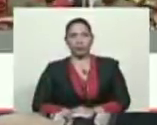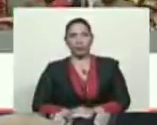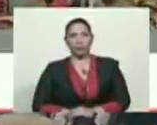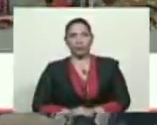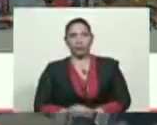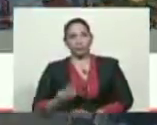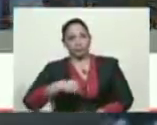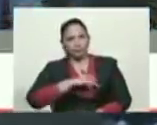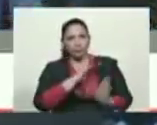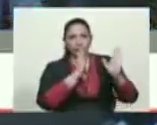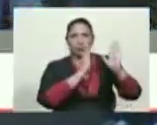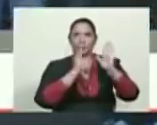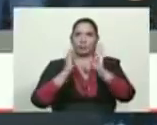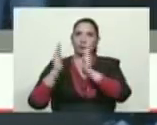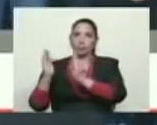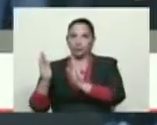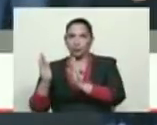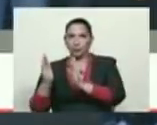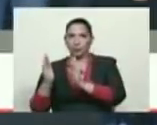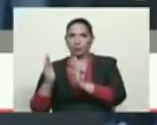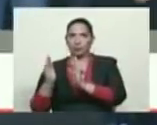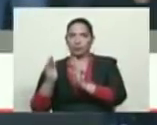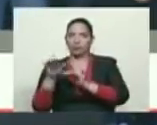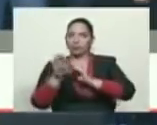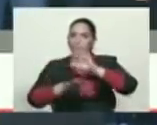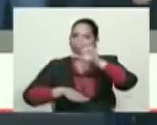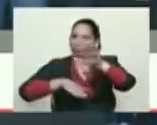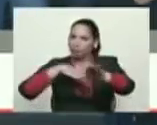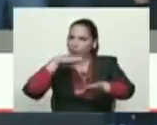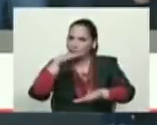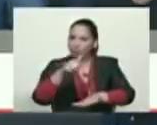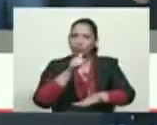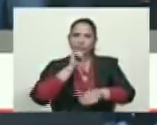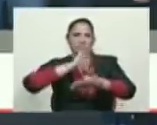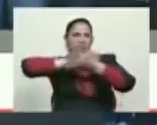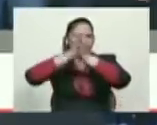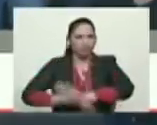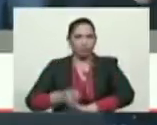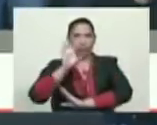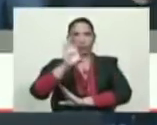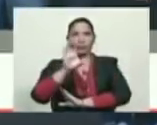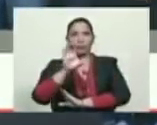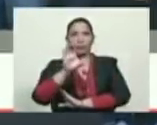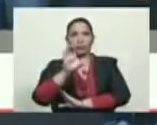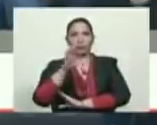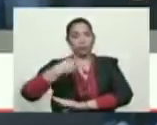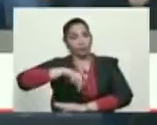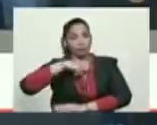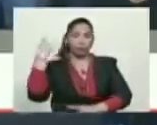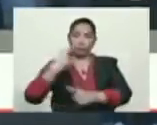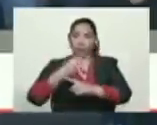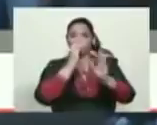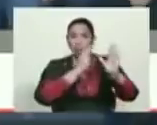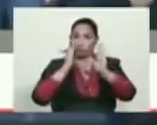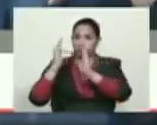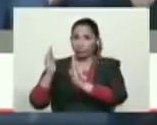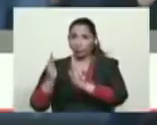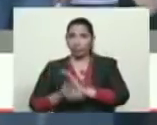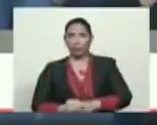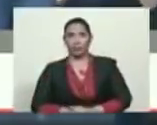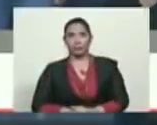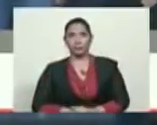nos organizamos para salirle al paso a quienes estaban destrozando la patria, debemos estar nosotros organizados.